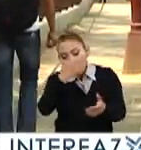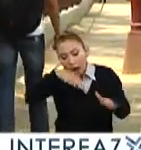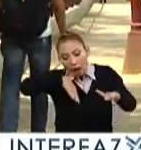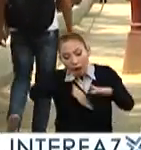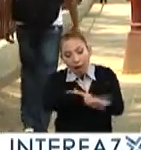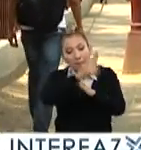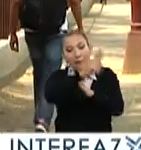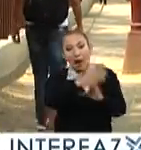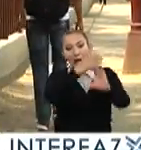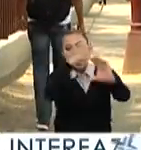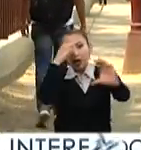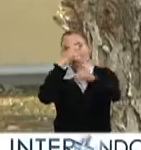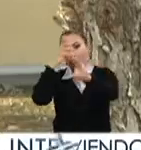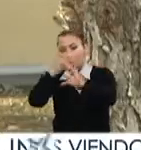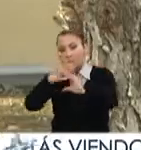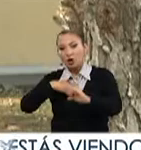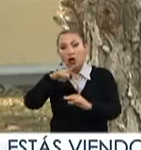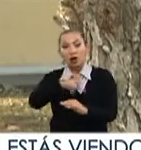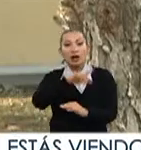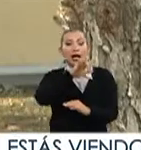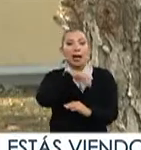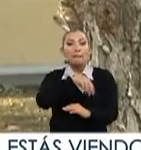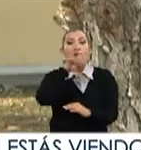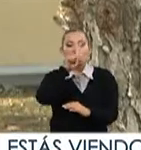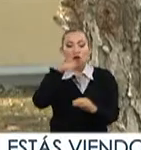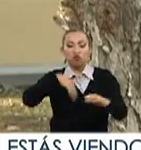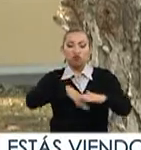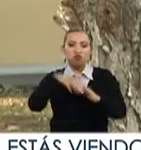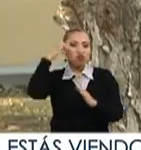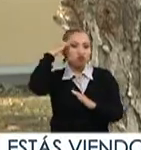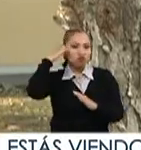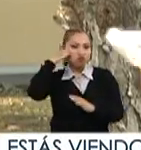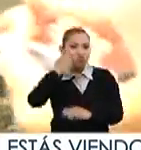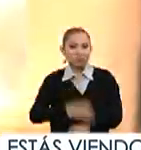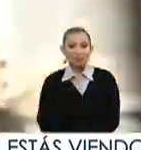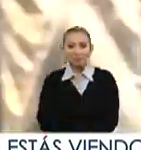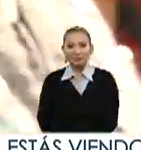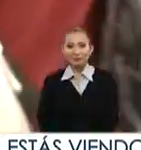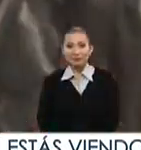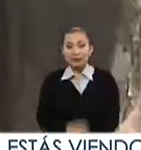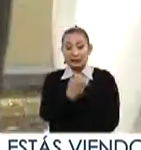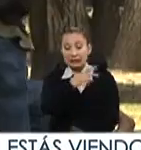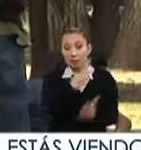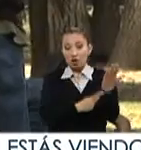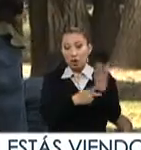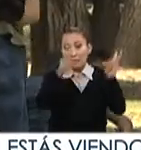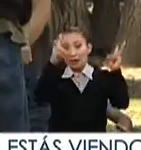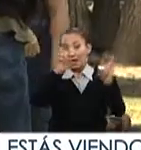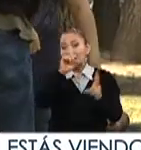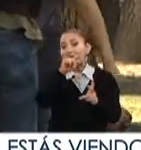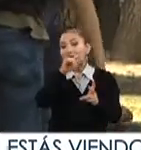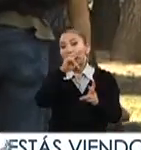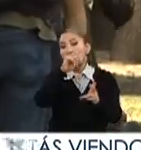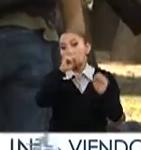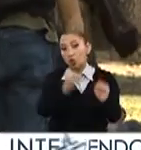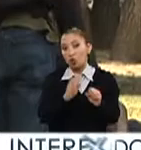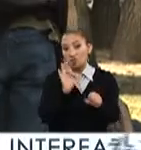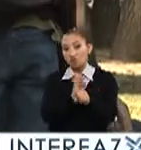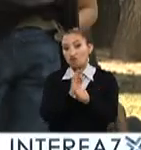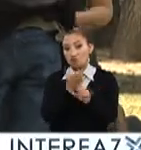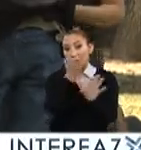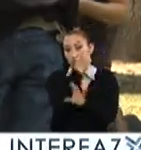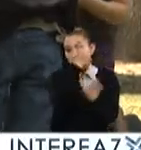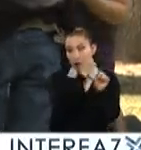instalaciones para que las unidades del M1 puedan estacionarse. El programa Sendero Seguro atendió en el pasado